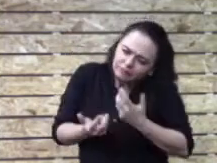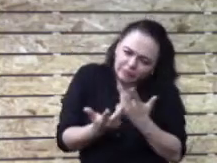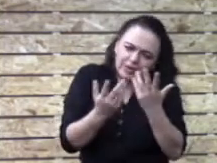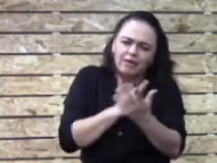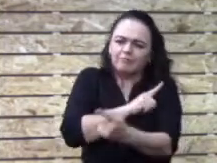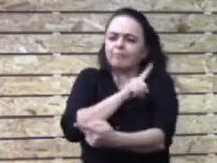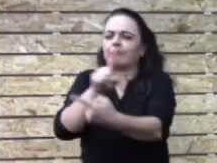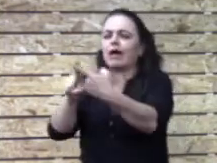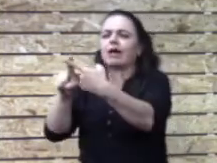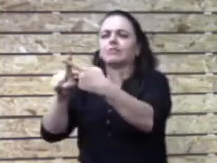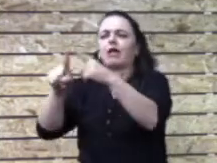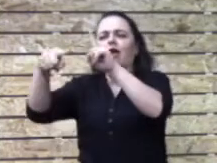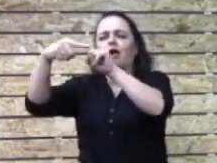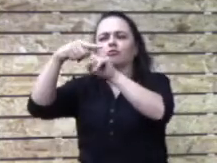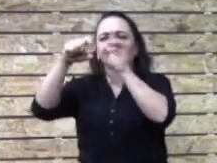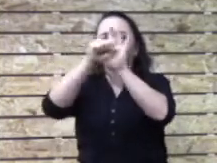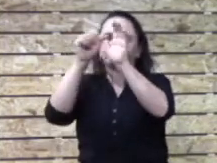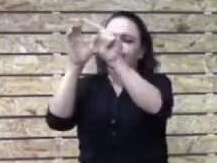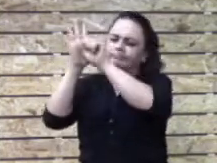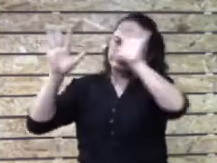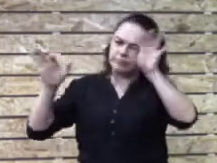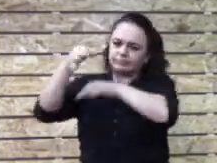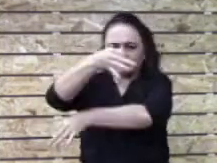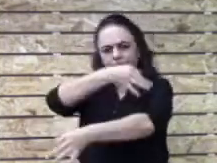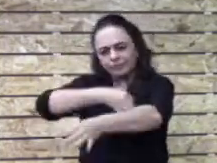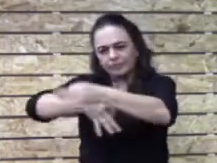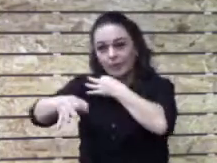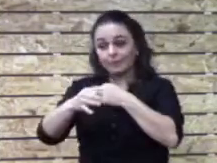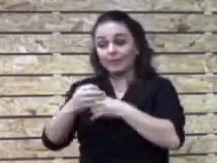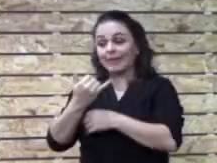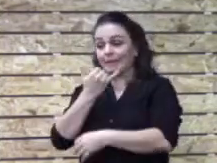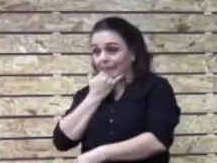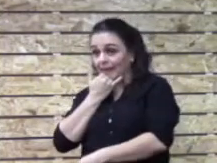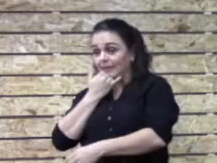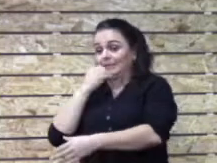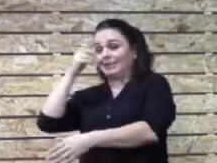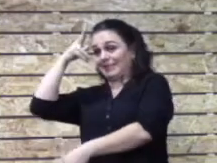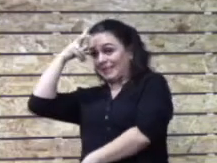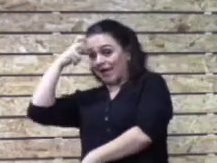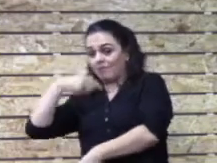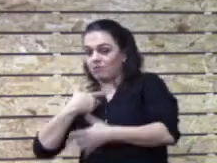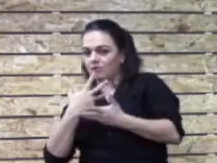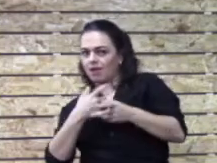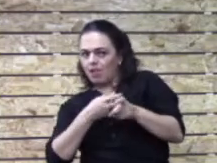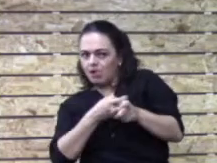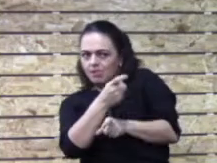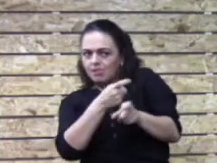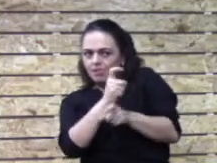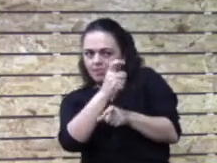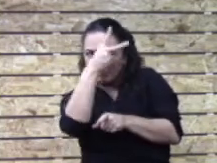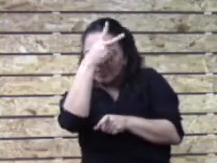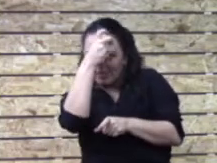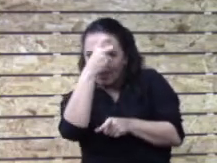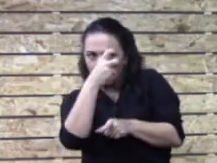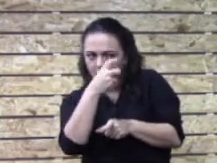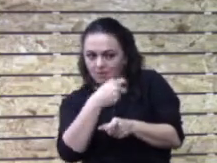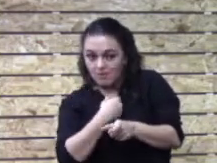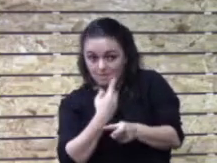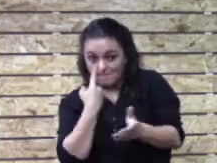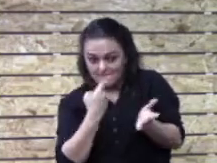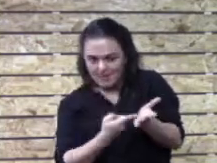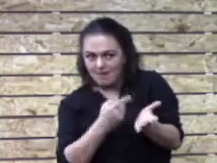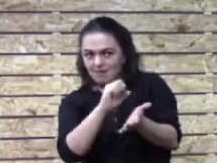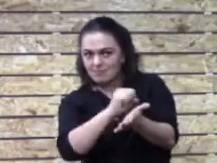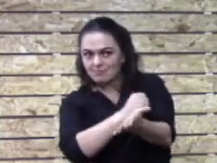redimirlo. Y Satanás estaba usando ese salmo para desviarlo de la voluntad de Dios. Este salmo debe llevarnos